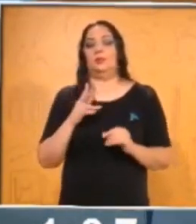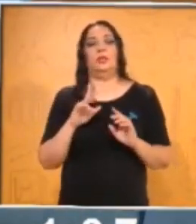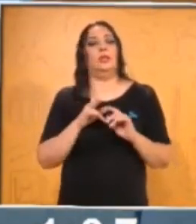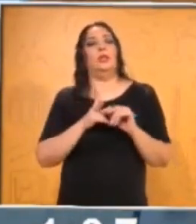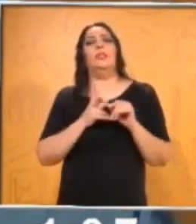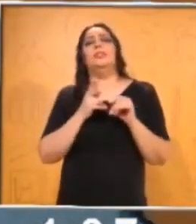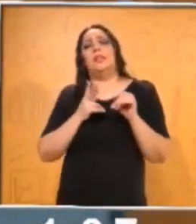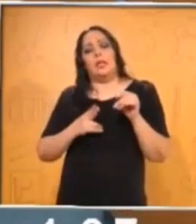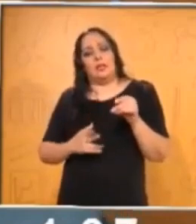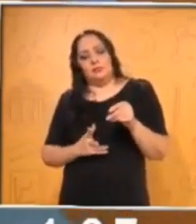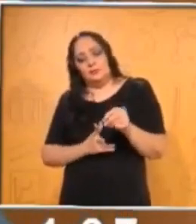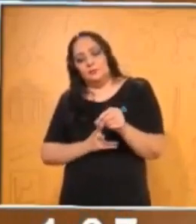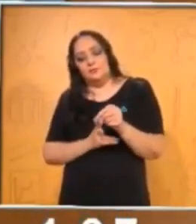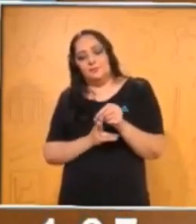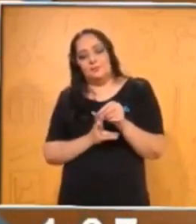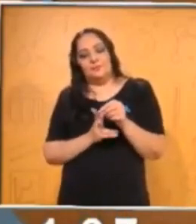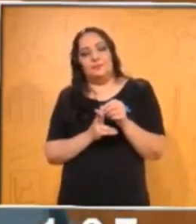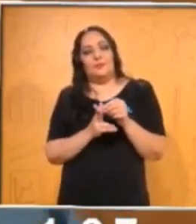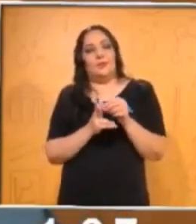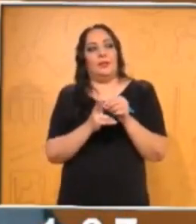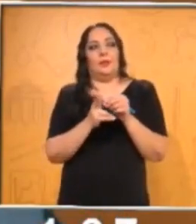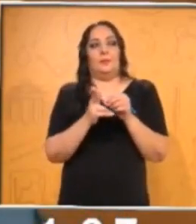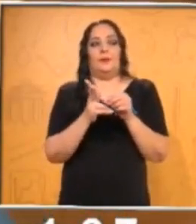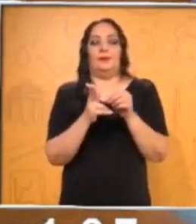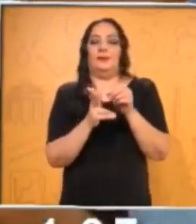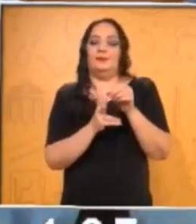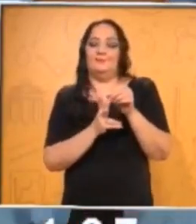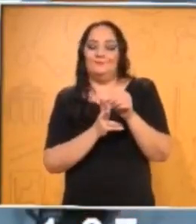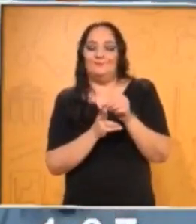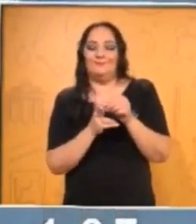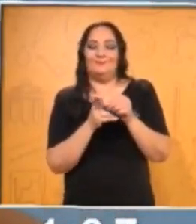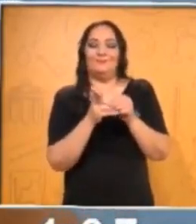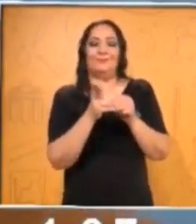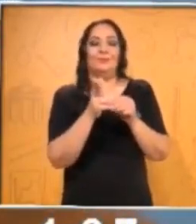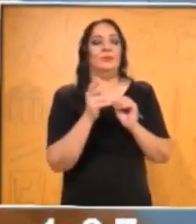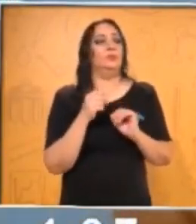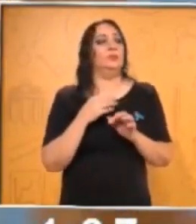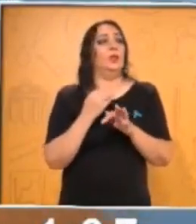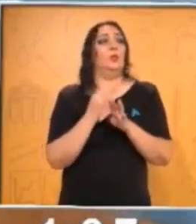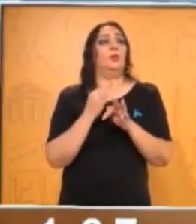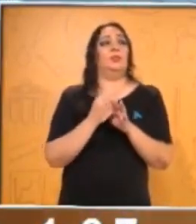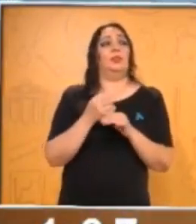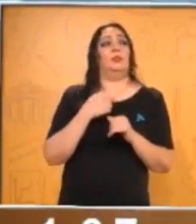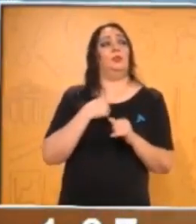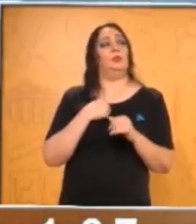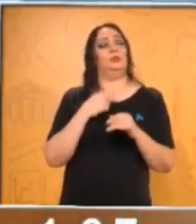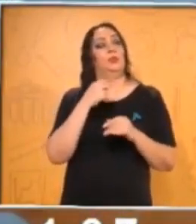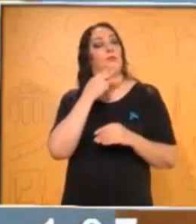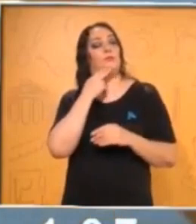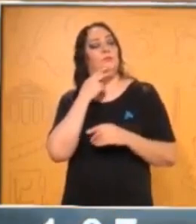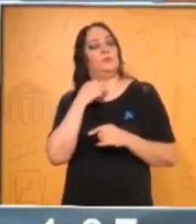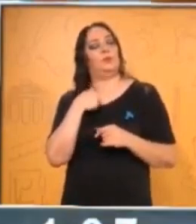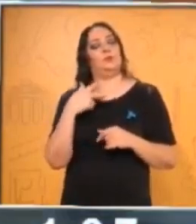que tú tengas, le vas a recortar toda la parte de abajo. Yo voy a usar aquí mis tijeras alemanas